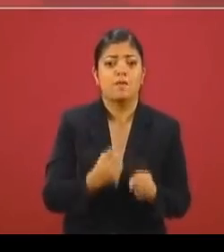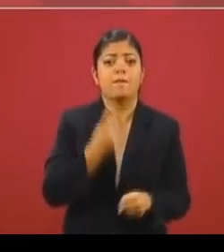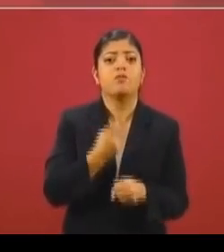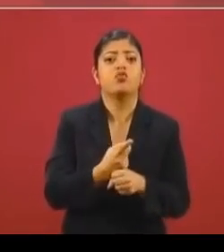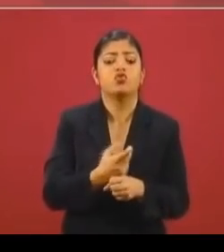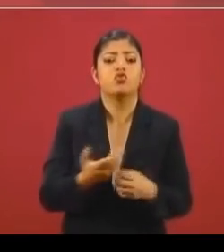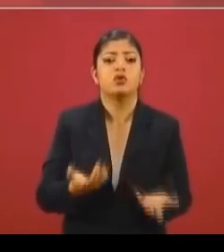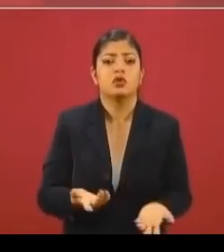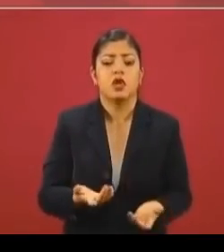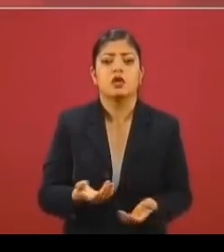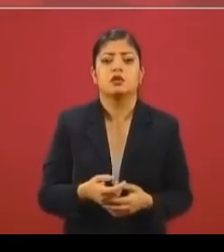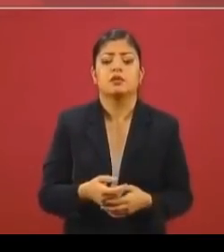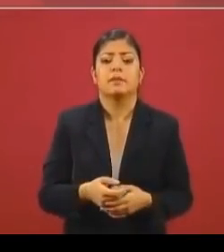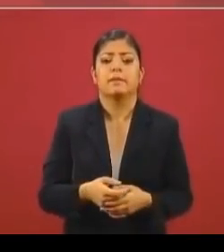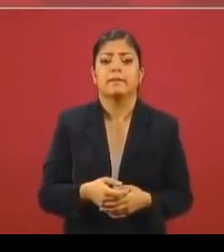porque